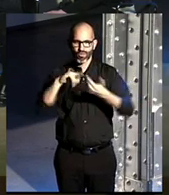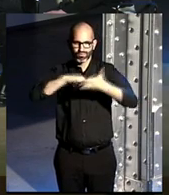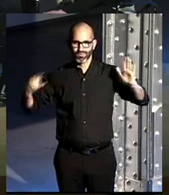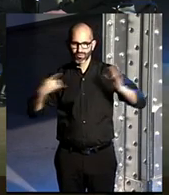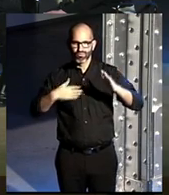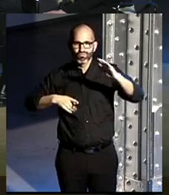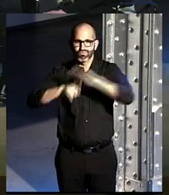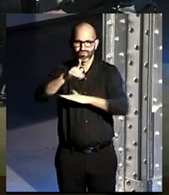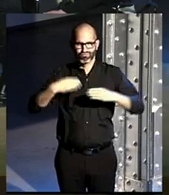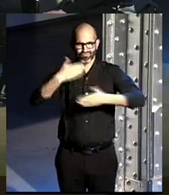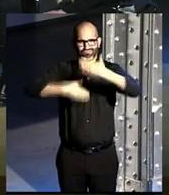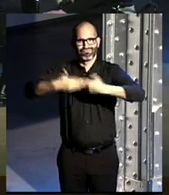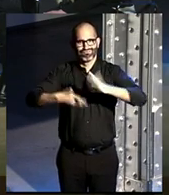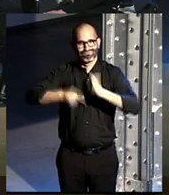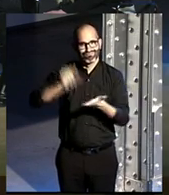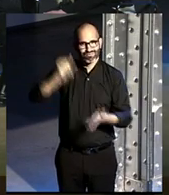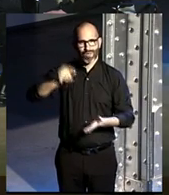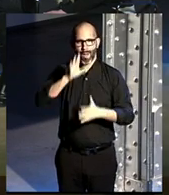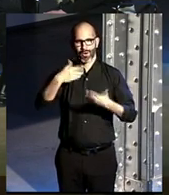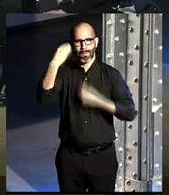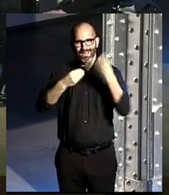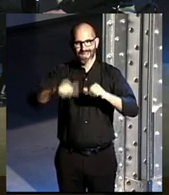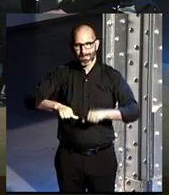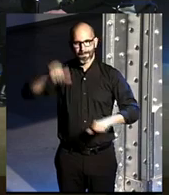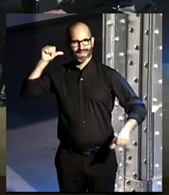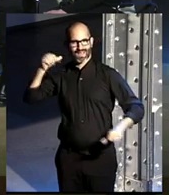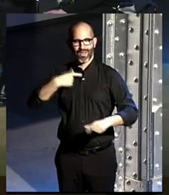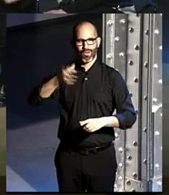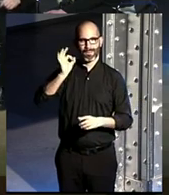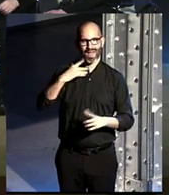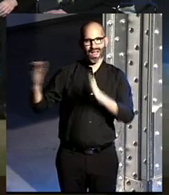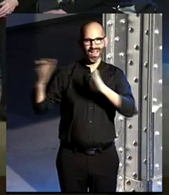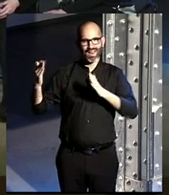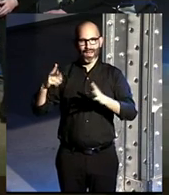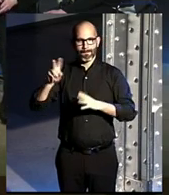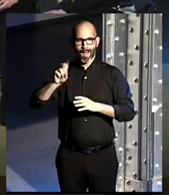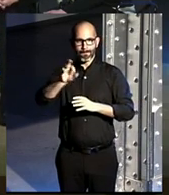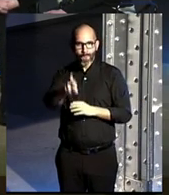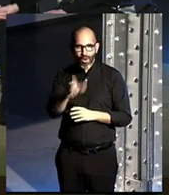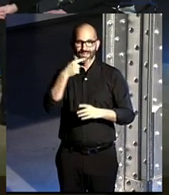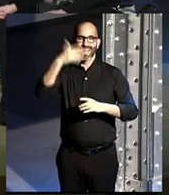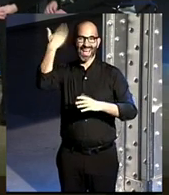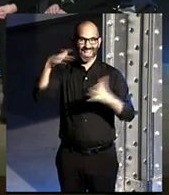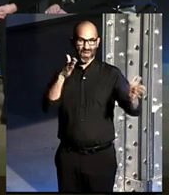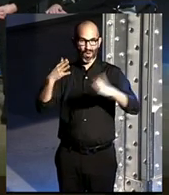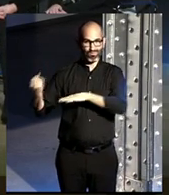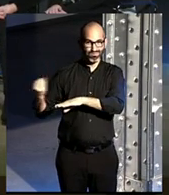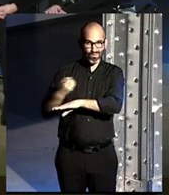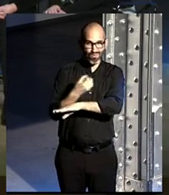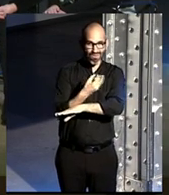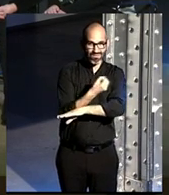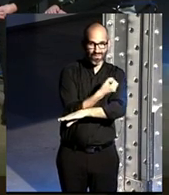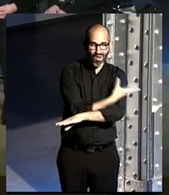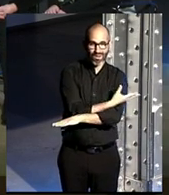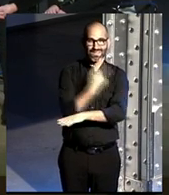fantasía y de ciencia ficción, por el pasado, digamos, de la era del vapor, ¿no? Por el pasado de las locomotoras, el steampunk,